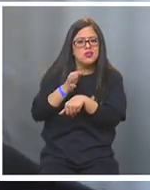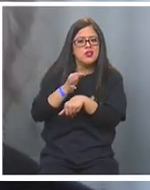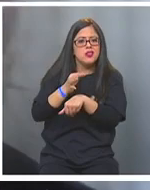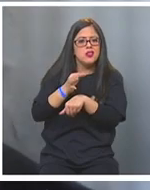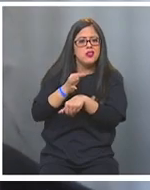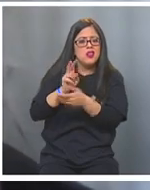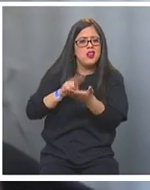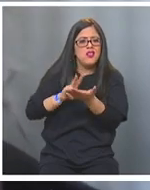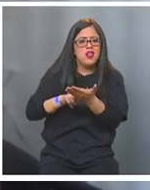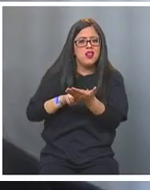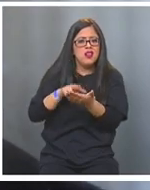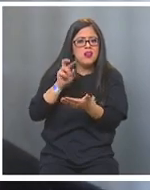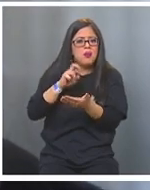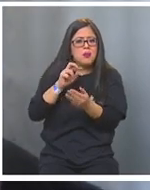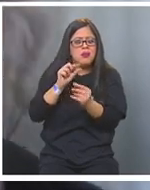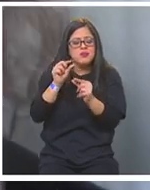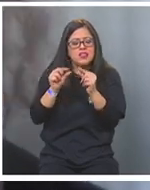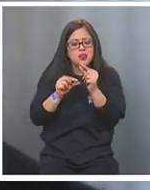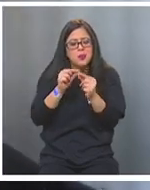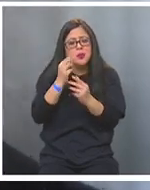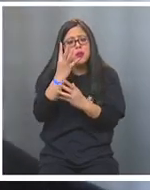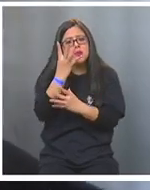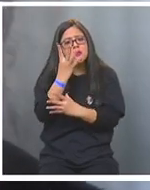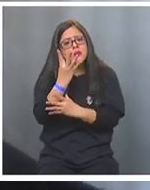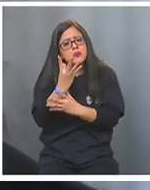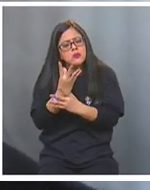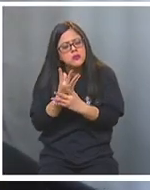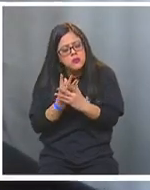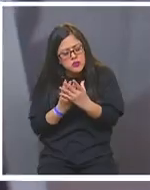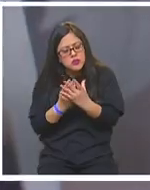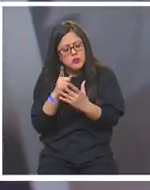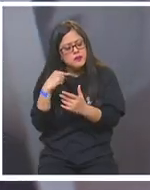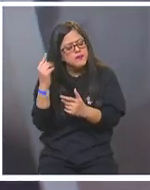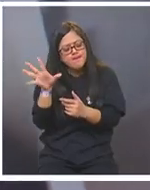estaba yendo y no nos dábamos cuenta.